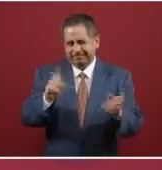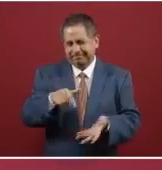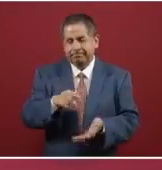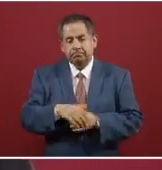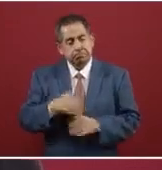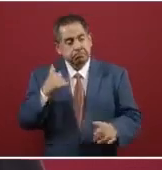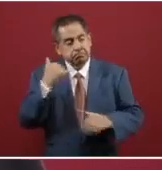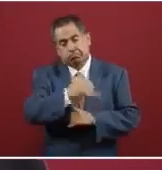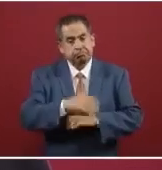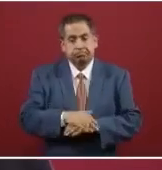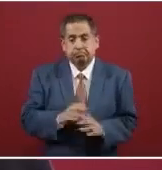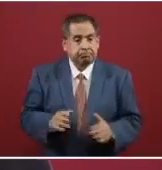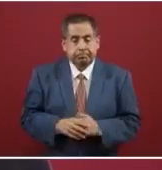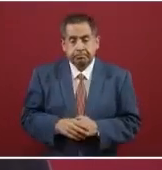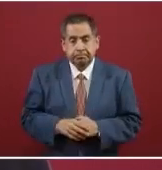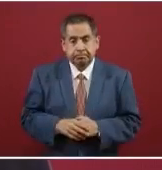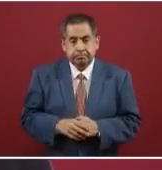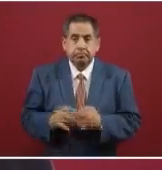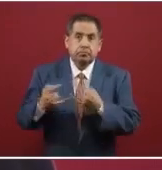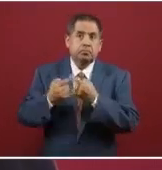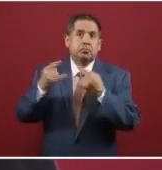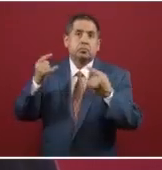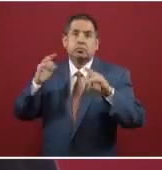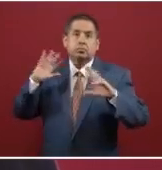Y a lo largo de la historia,